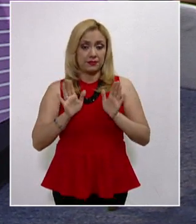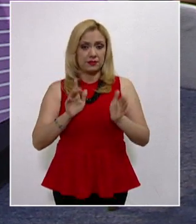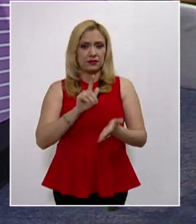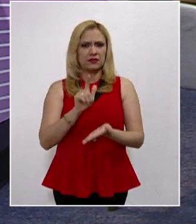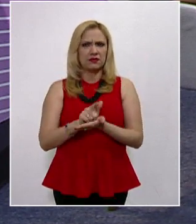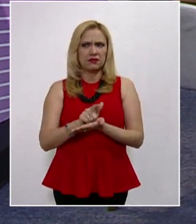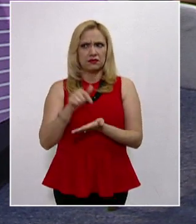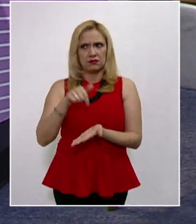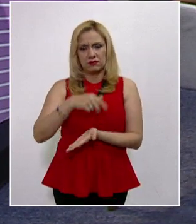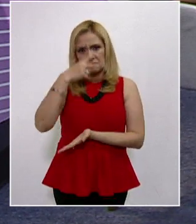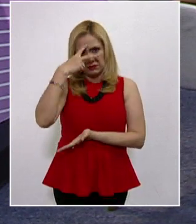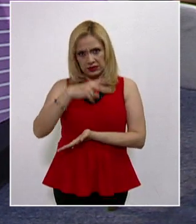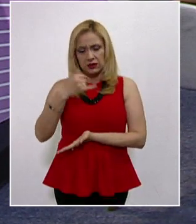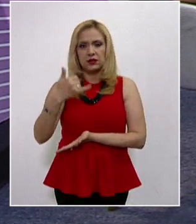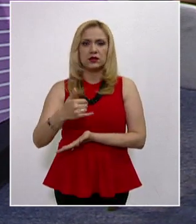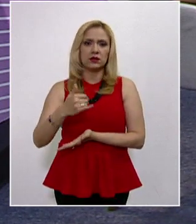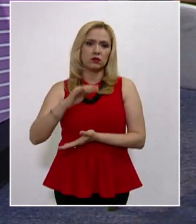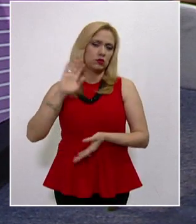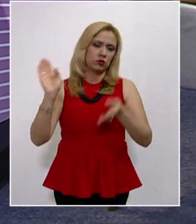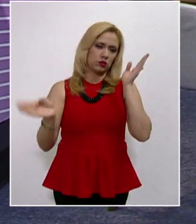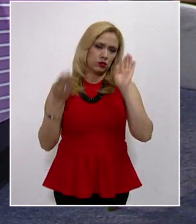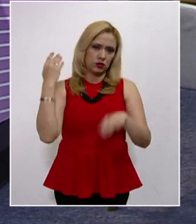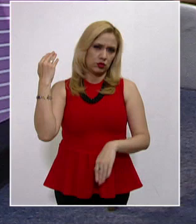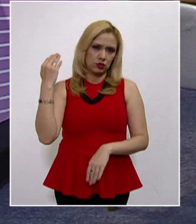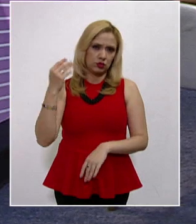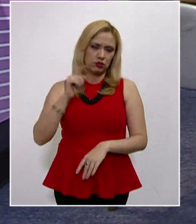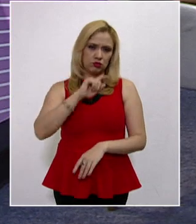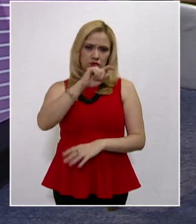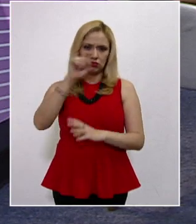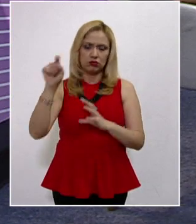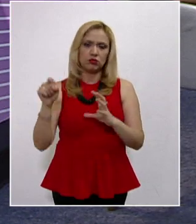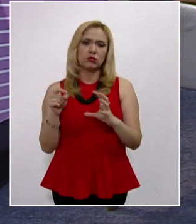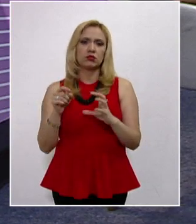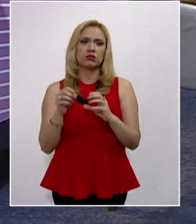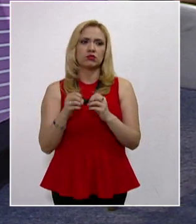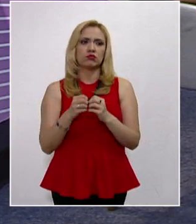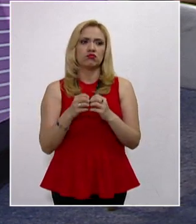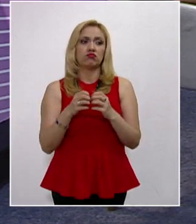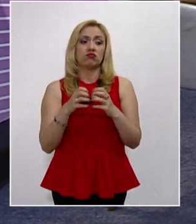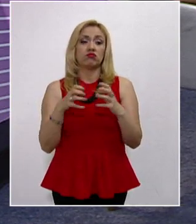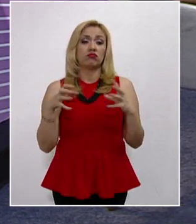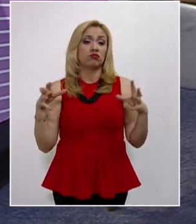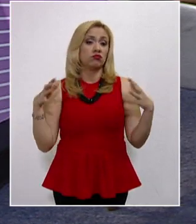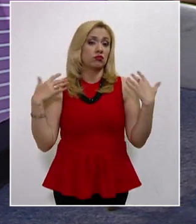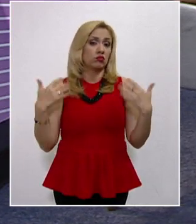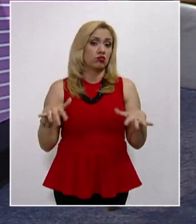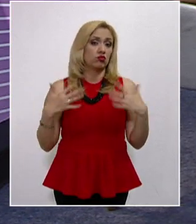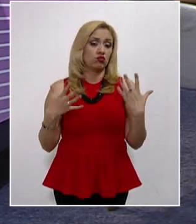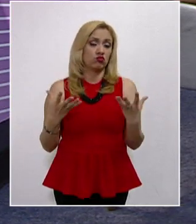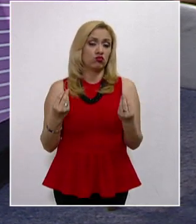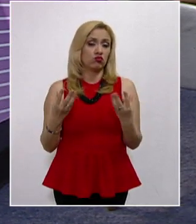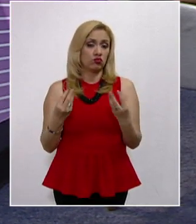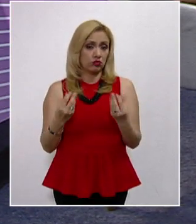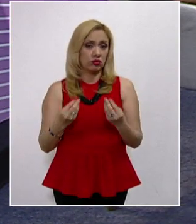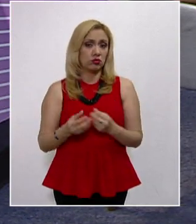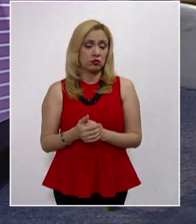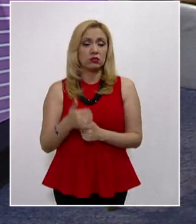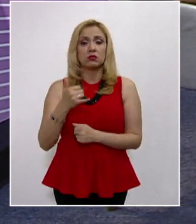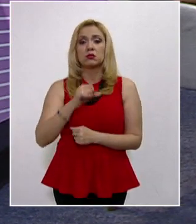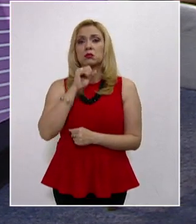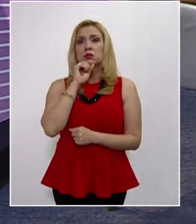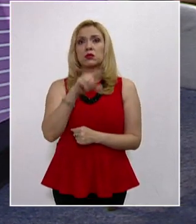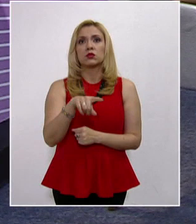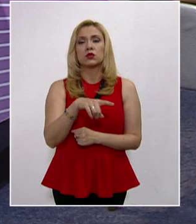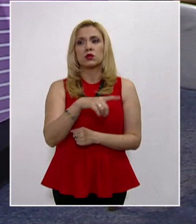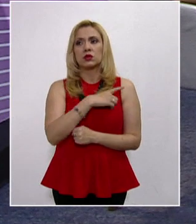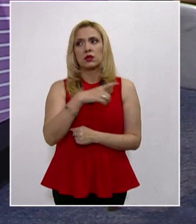tenido tanto en México como a nivel internacional un desarrollo bastante intenso y que además